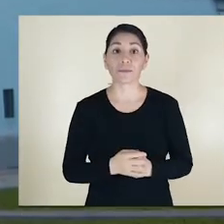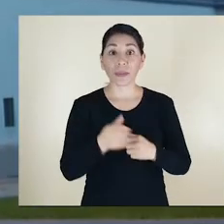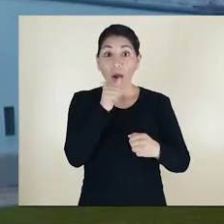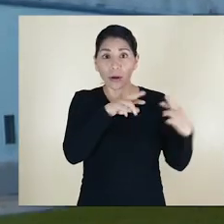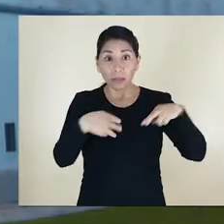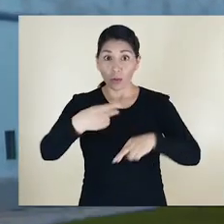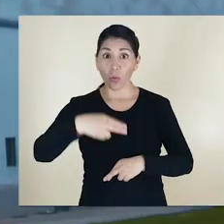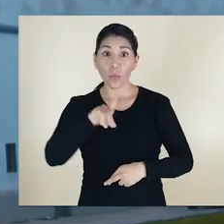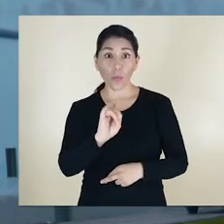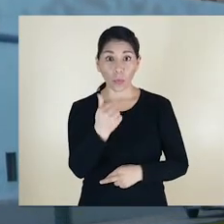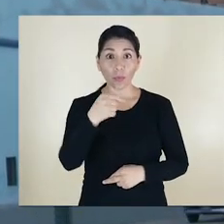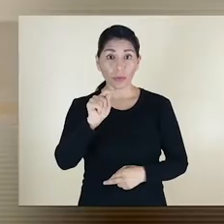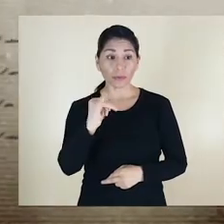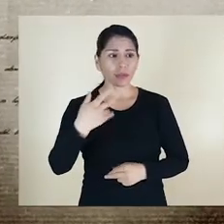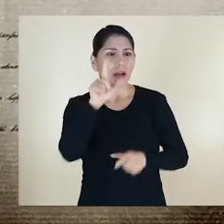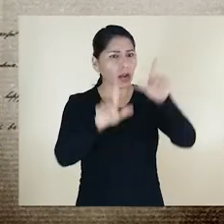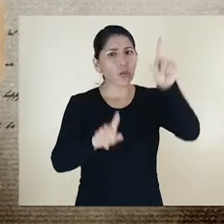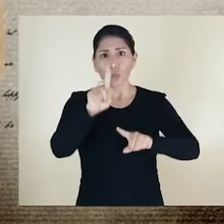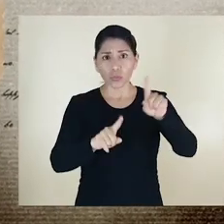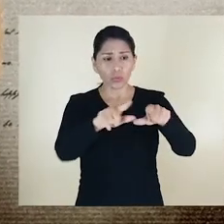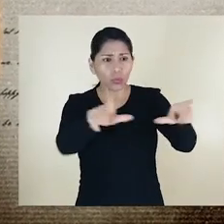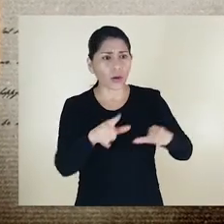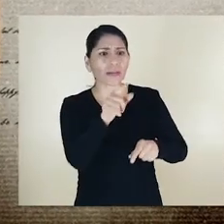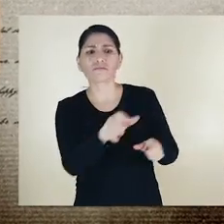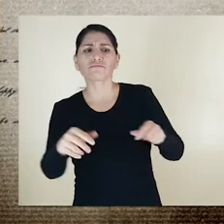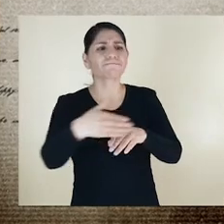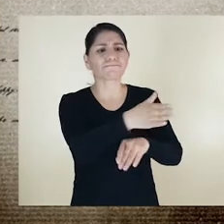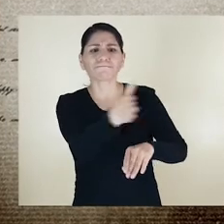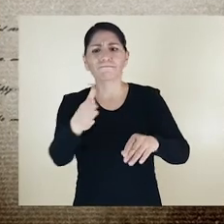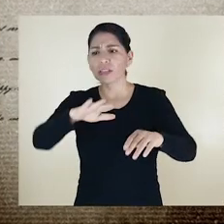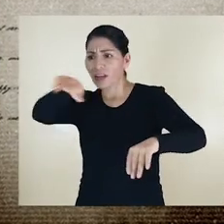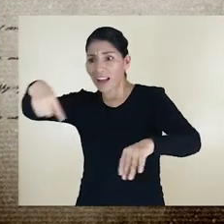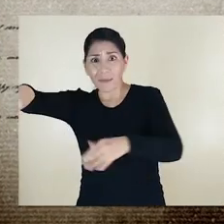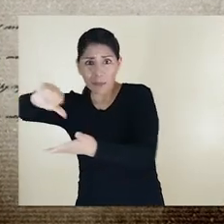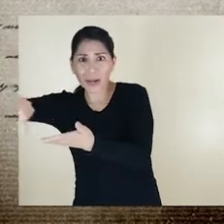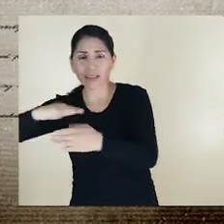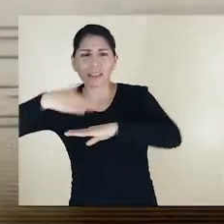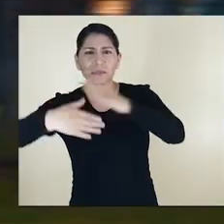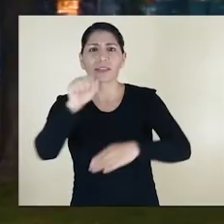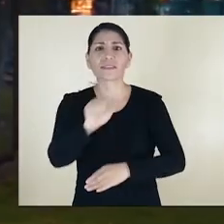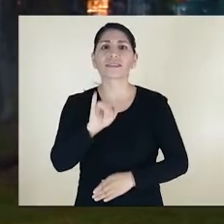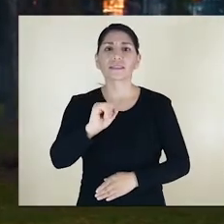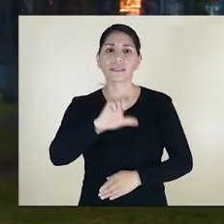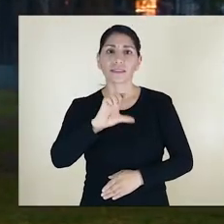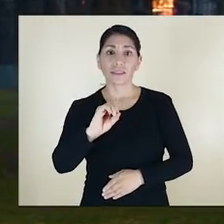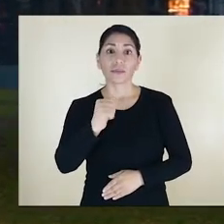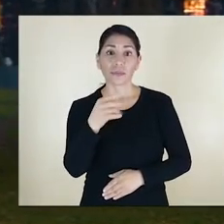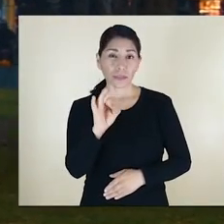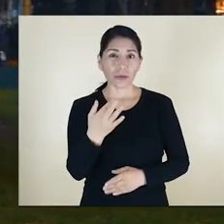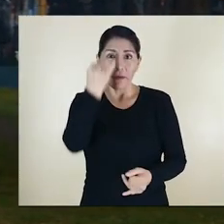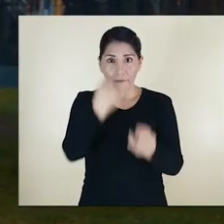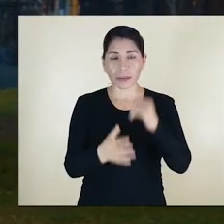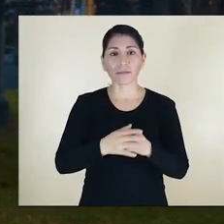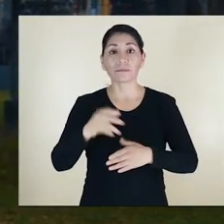su historia a solo unos metros de aquí. El río Huaytica, cuyo trazo todavía se puede ver en algunas zonas de la ciudad, corrió descubierto por